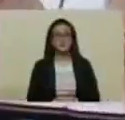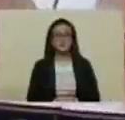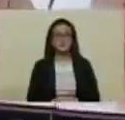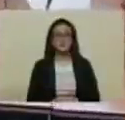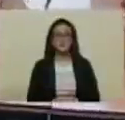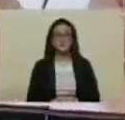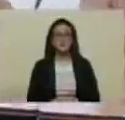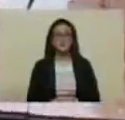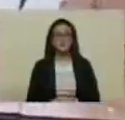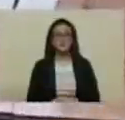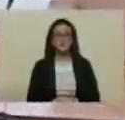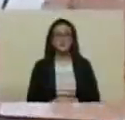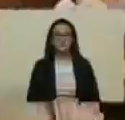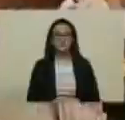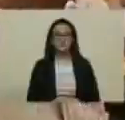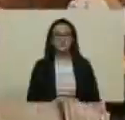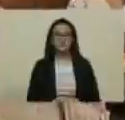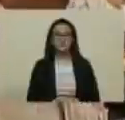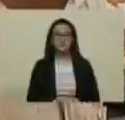Bueno,